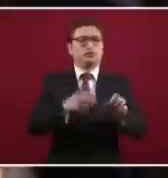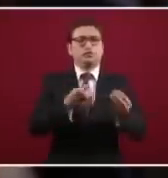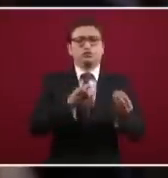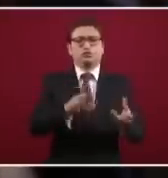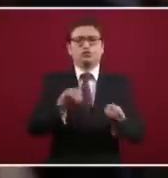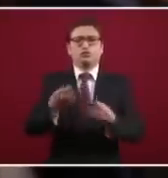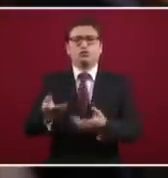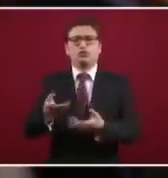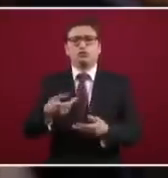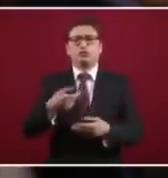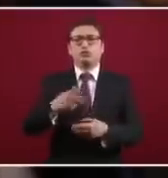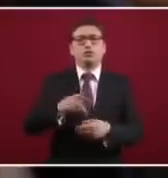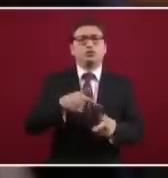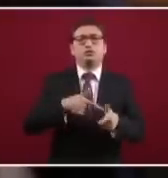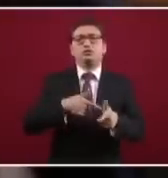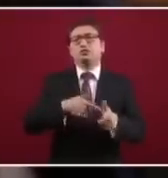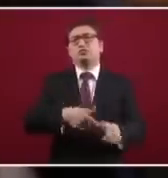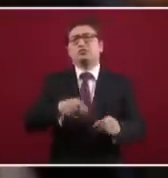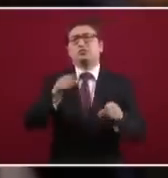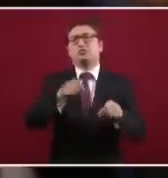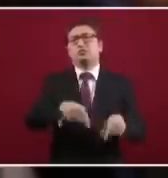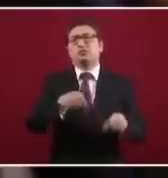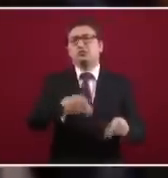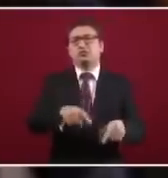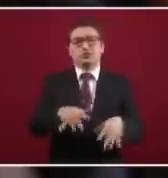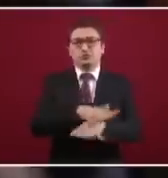siguen trabajando con esos mismos equipos.